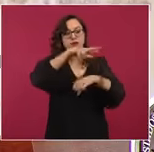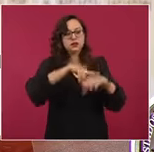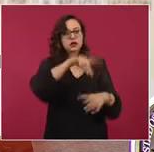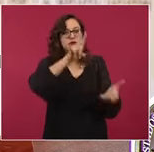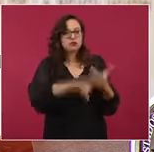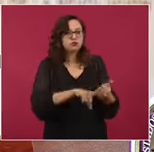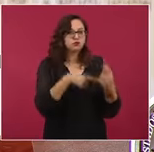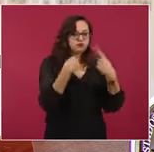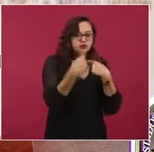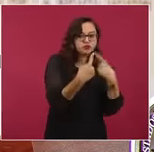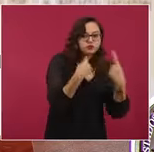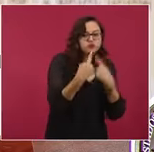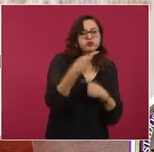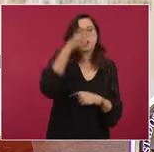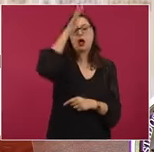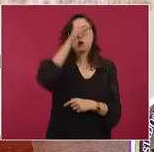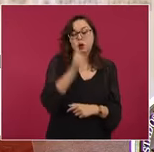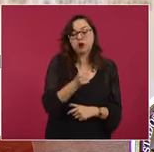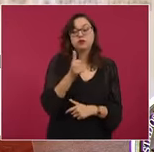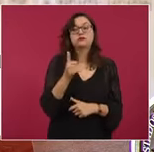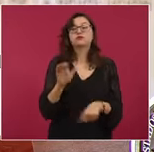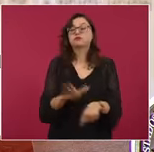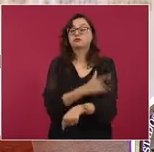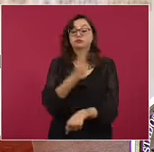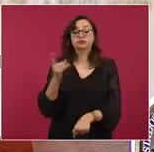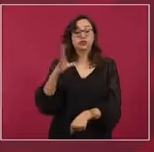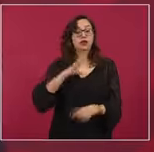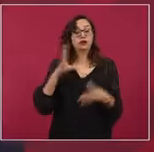porque así están hospitales.